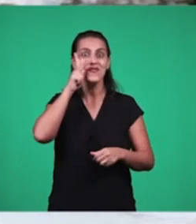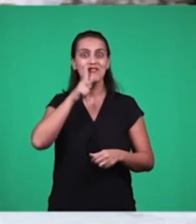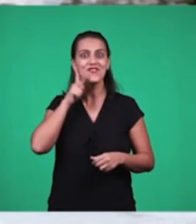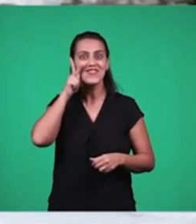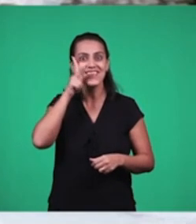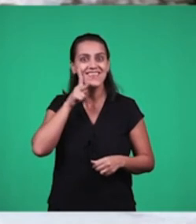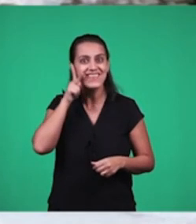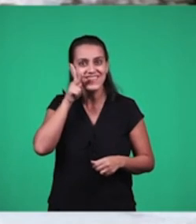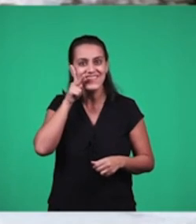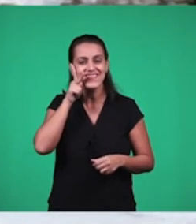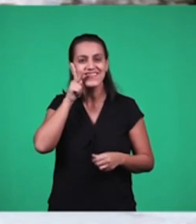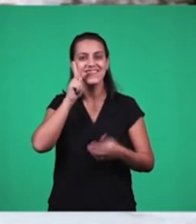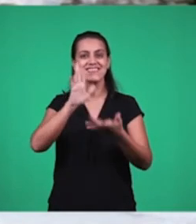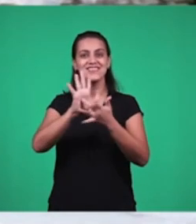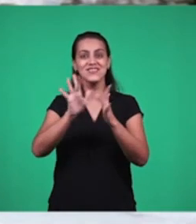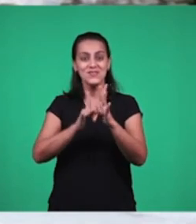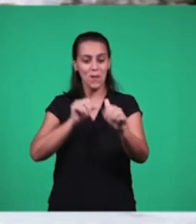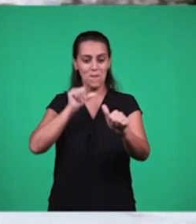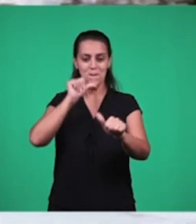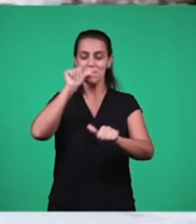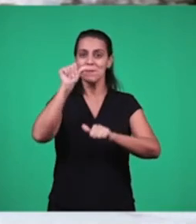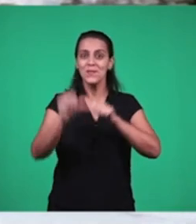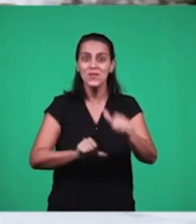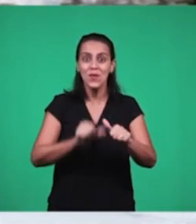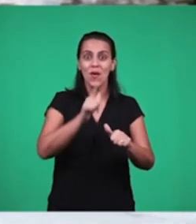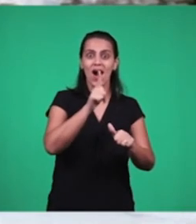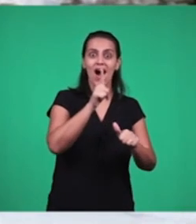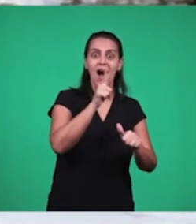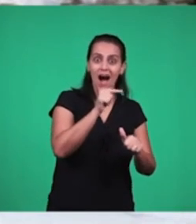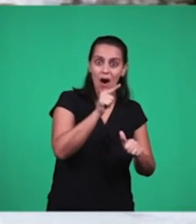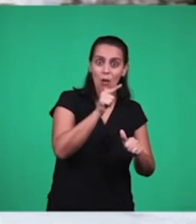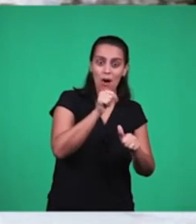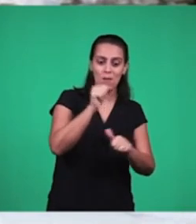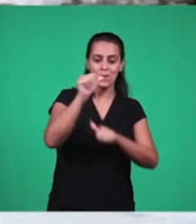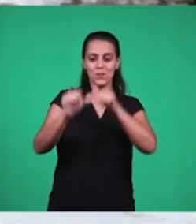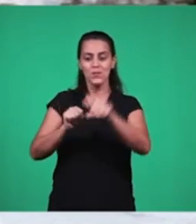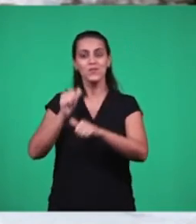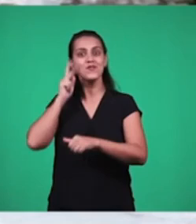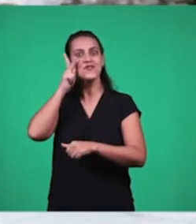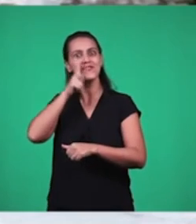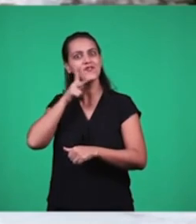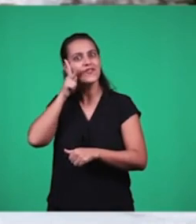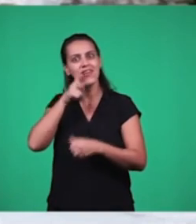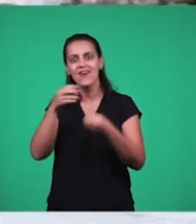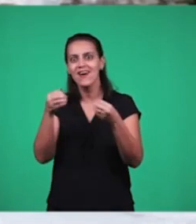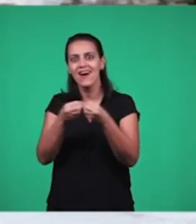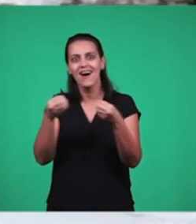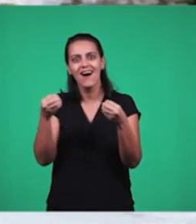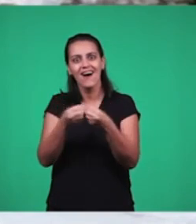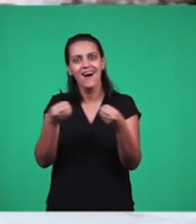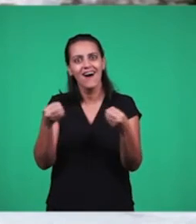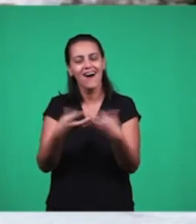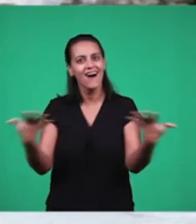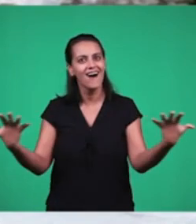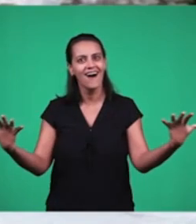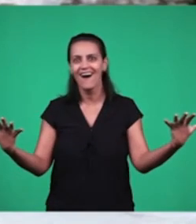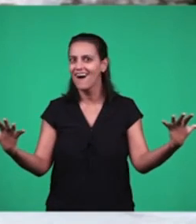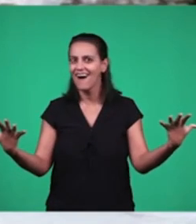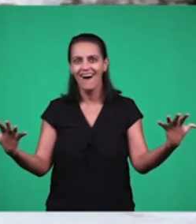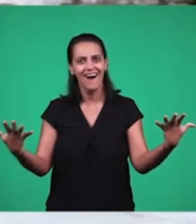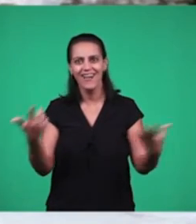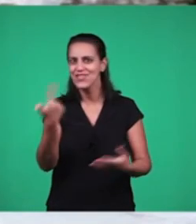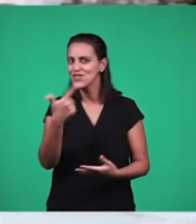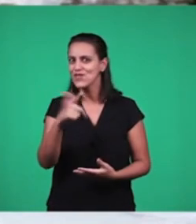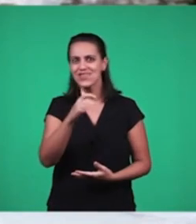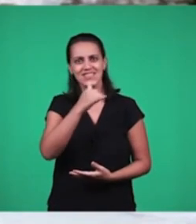vino. Jesús transformó el agua en vino. Jesús operó un milagro. Ya no hubo